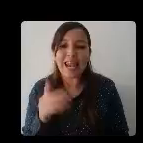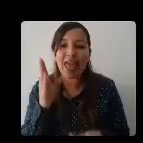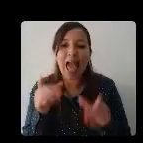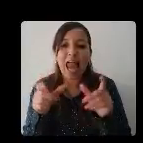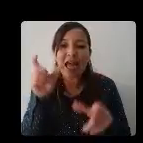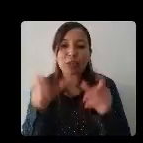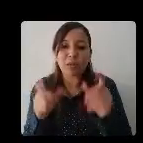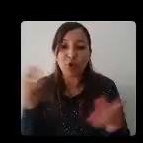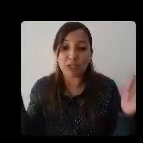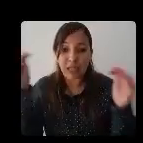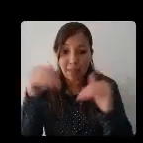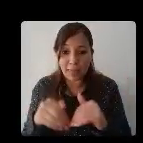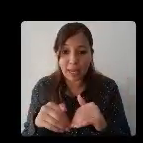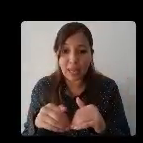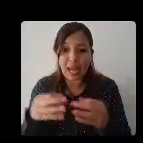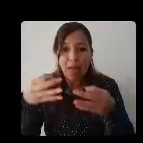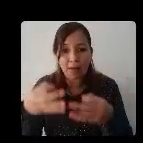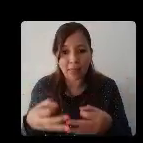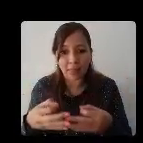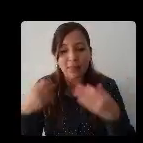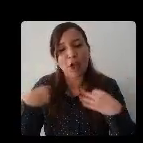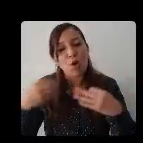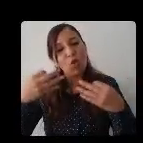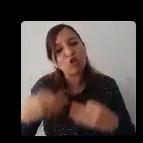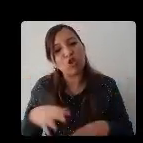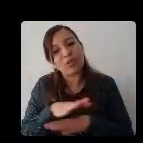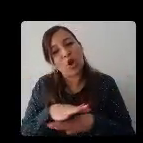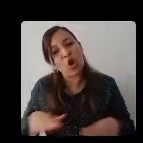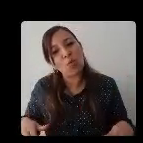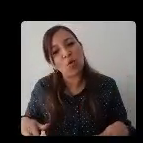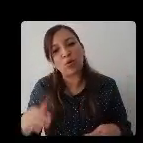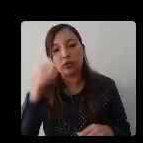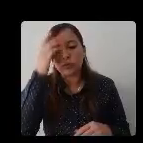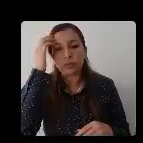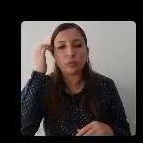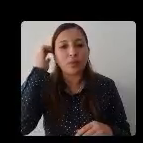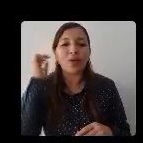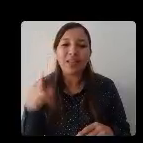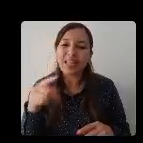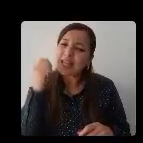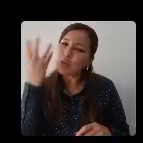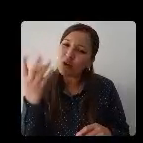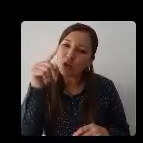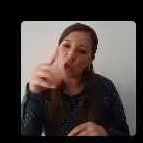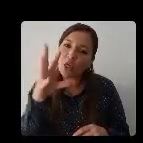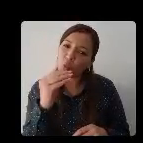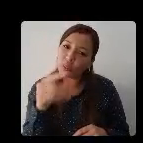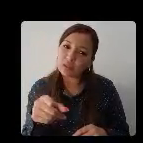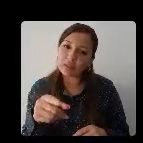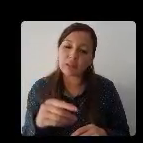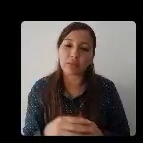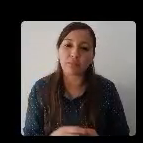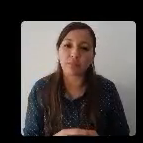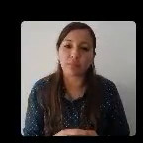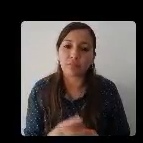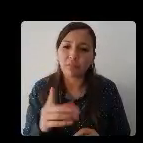Juan, y qué interesante también lo que dices, porque además algo que me llamó mucho la atención del caso de ustedes es de que están